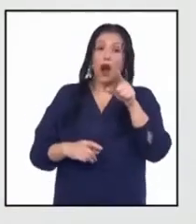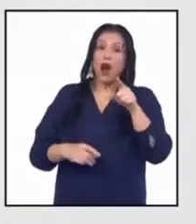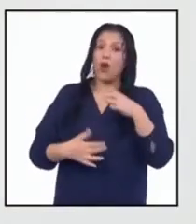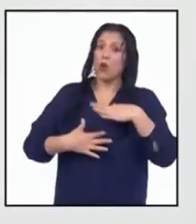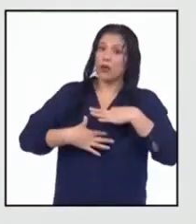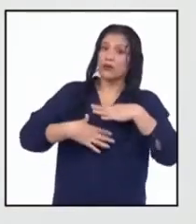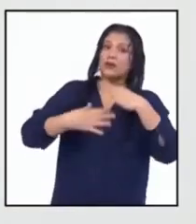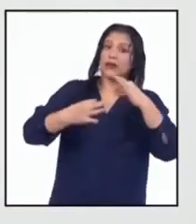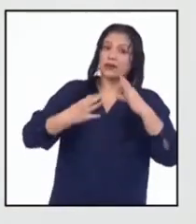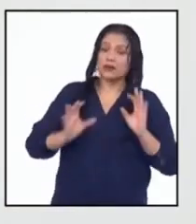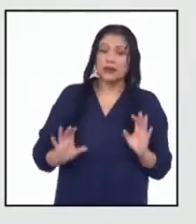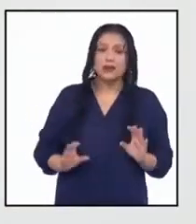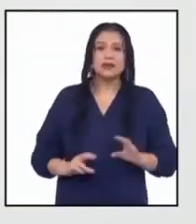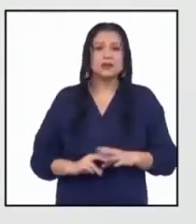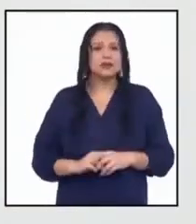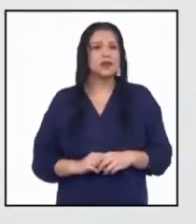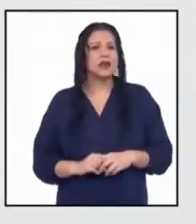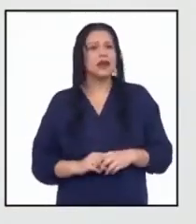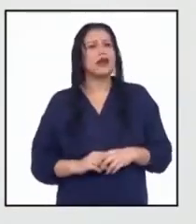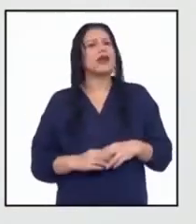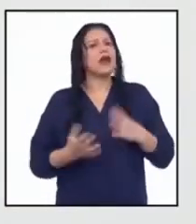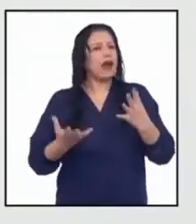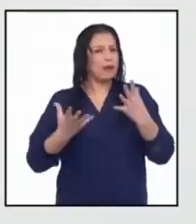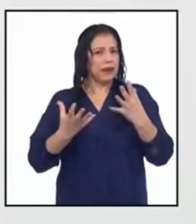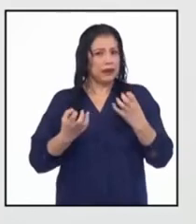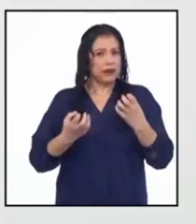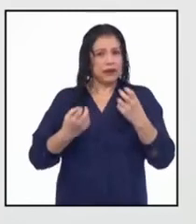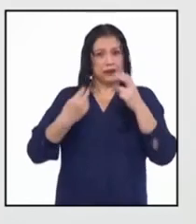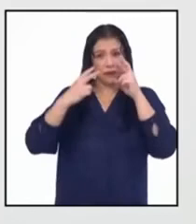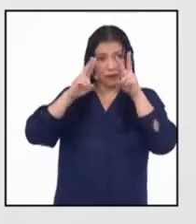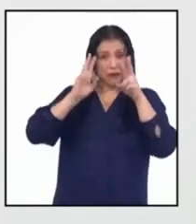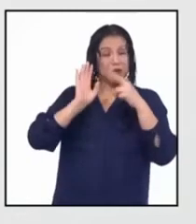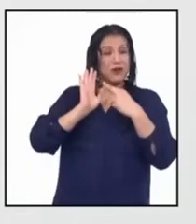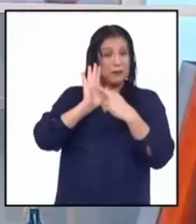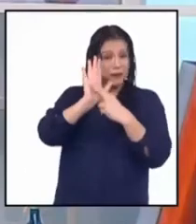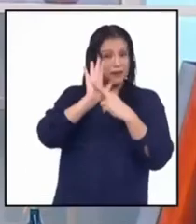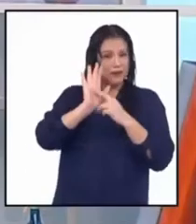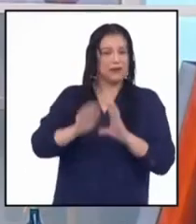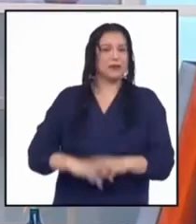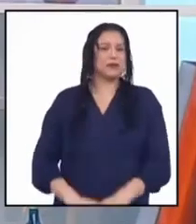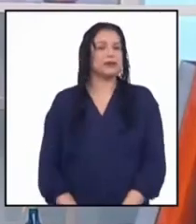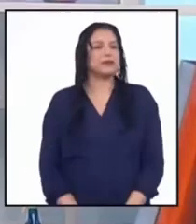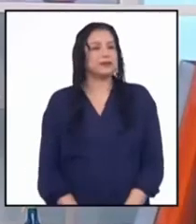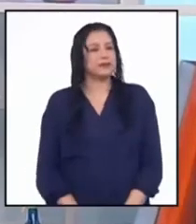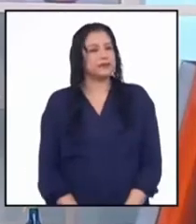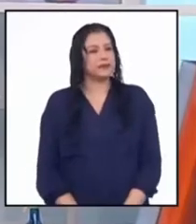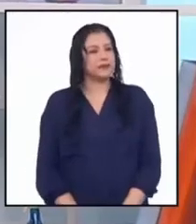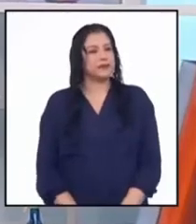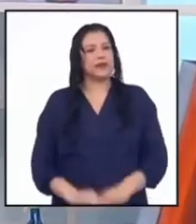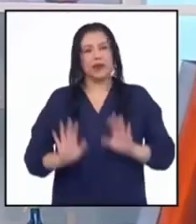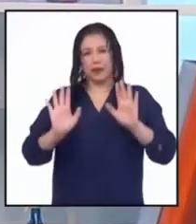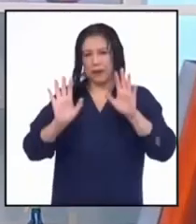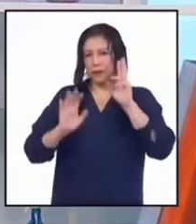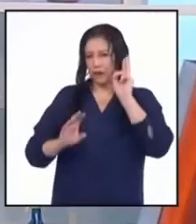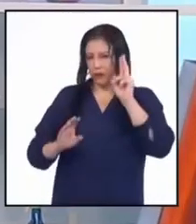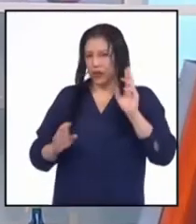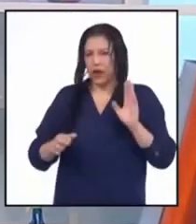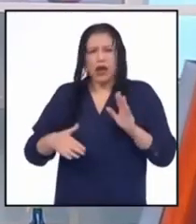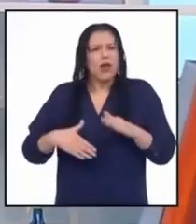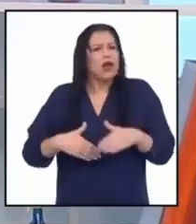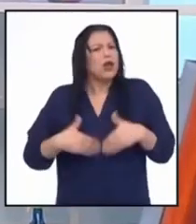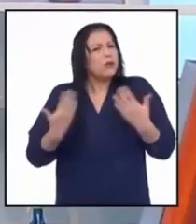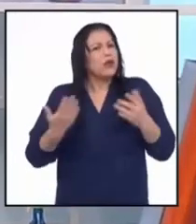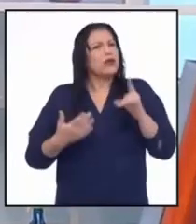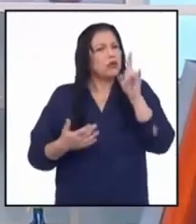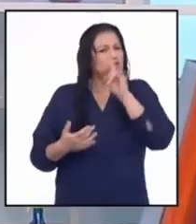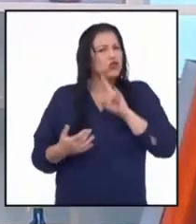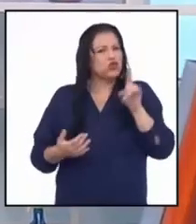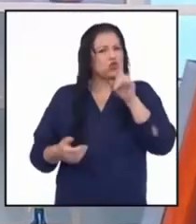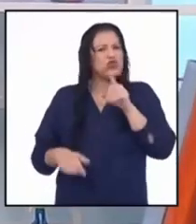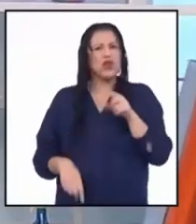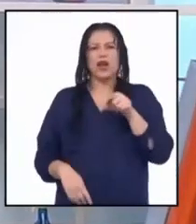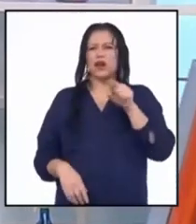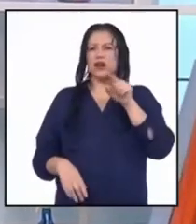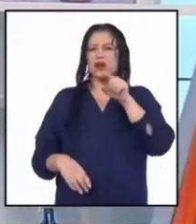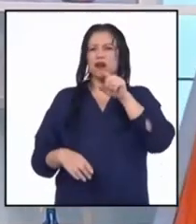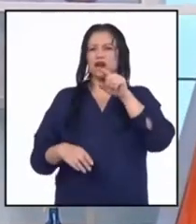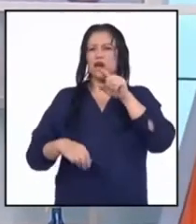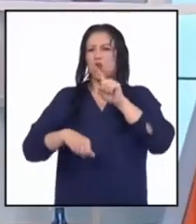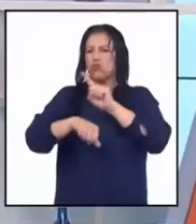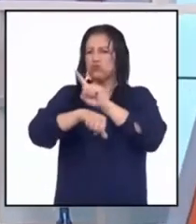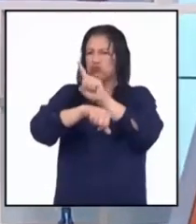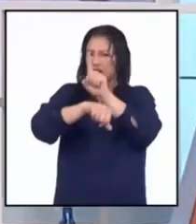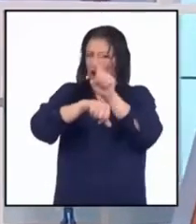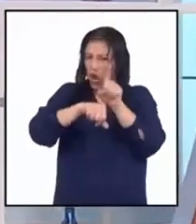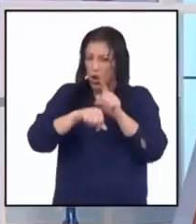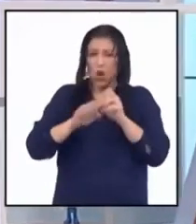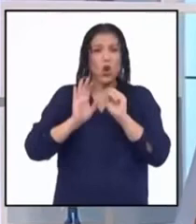tu pregunta. ¿Qué te parece si lo representamos? Profesora, ¿y podemos utilizar un reloj como símbolo